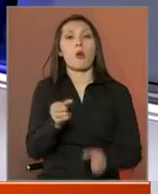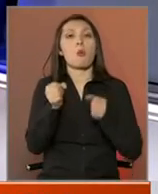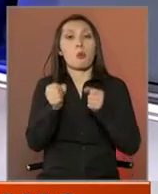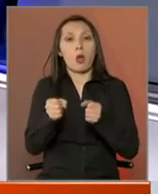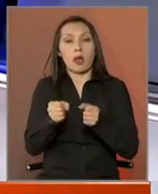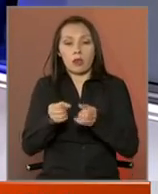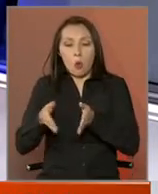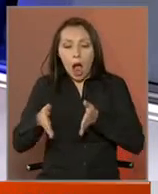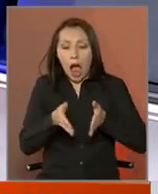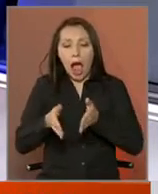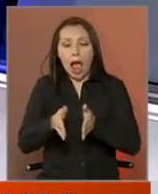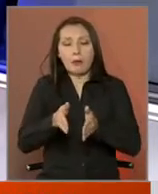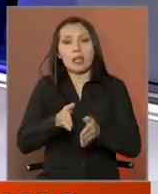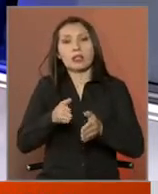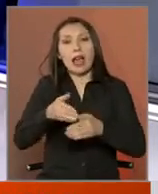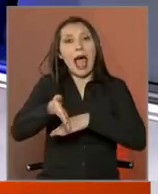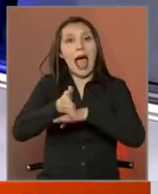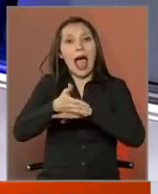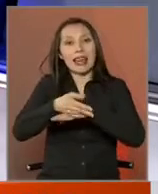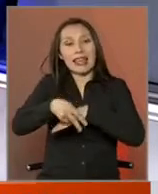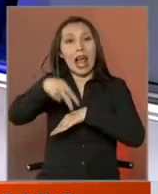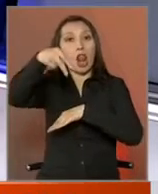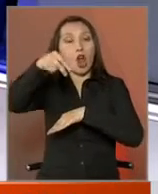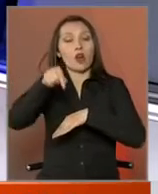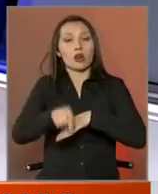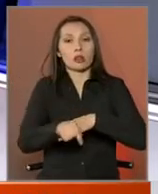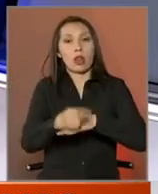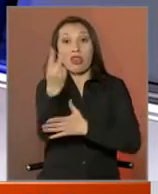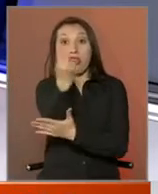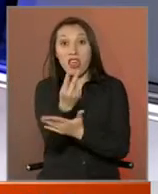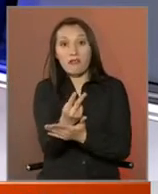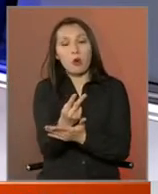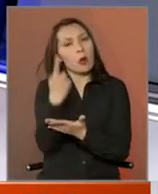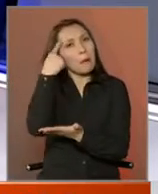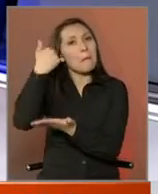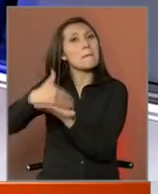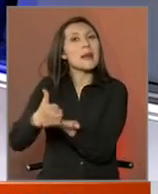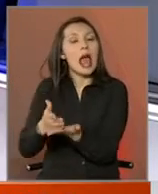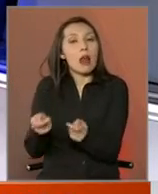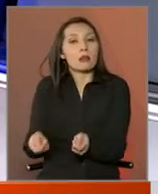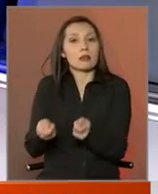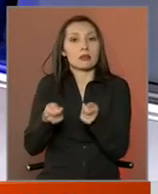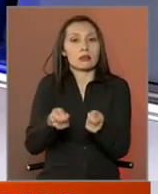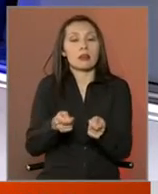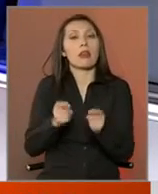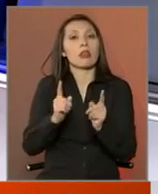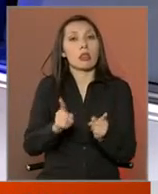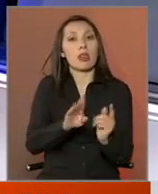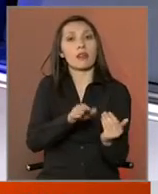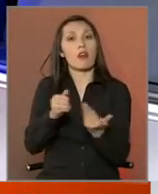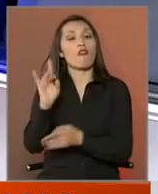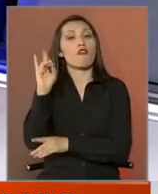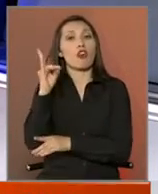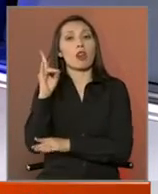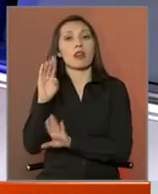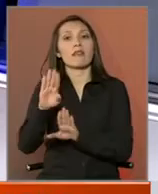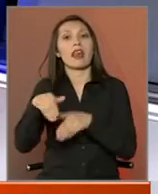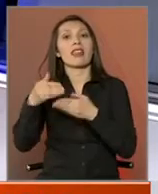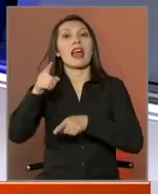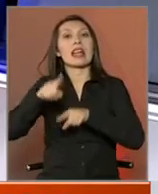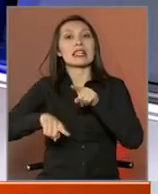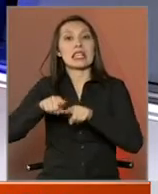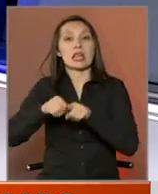corredor al norte de Arica. Se llegó incluso a dibujar la propuesta que debía ser compensada por Bolivia con un territorio que